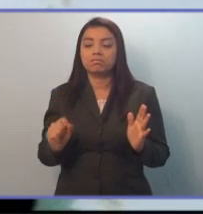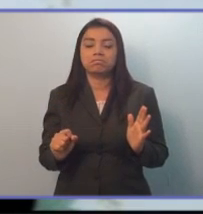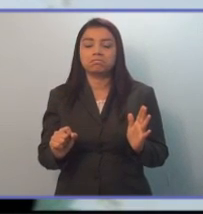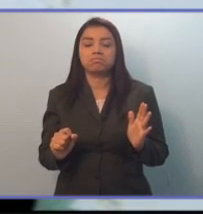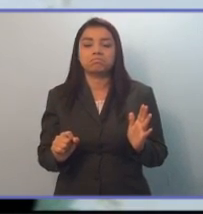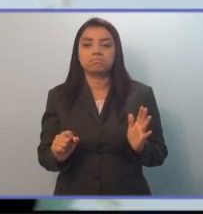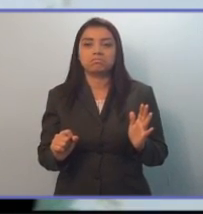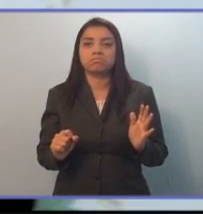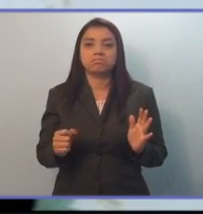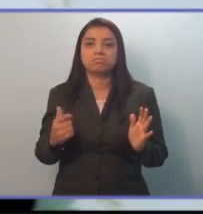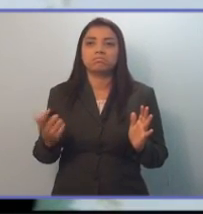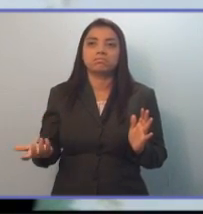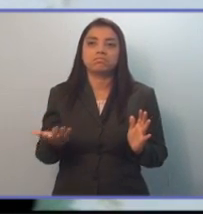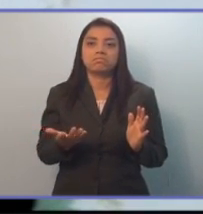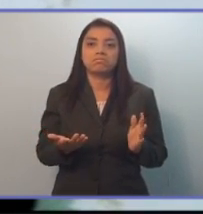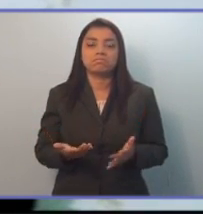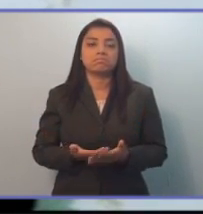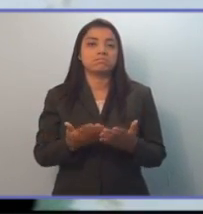digamos,